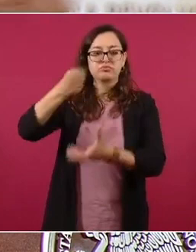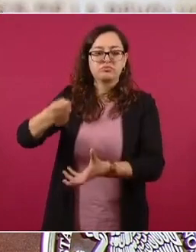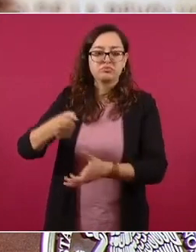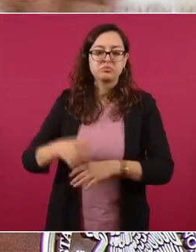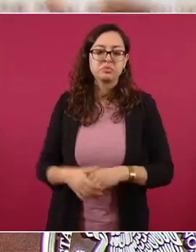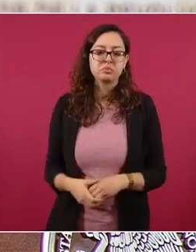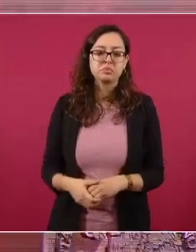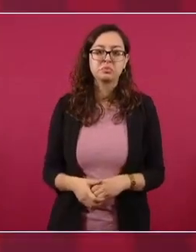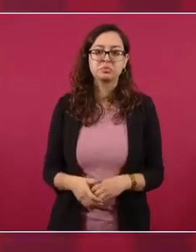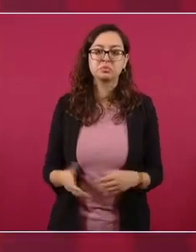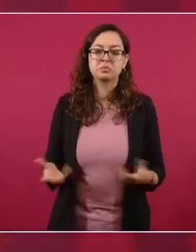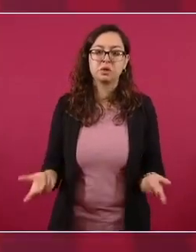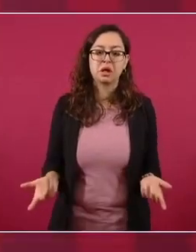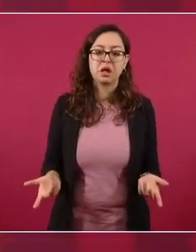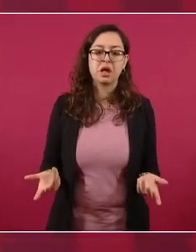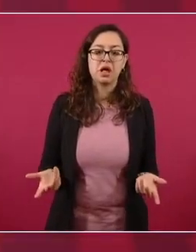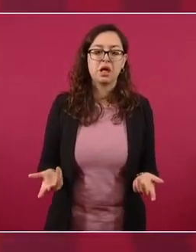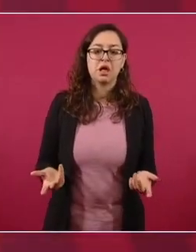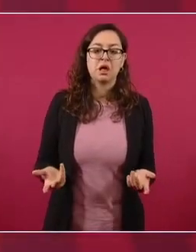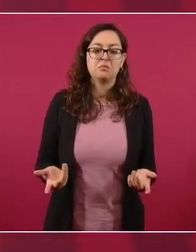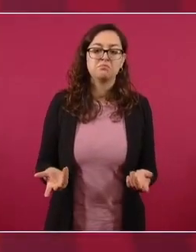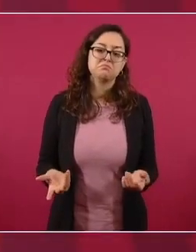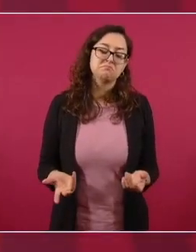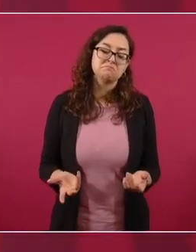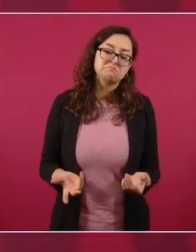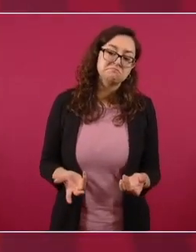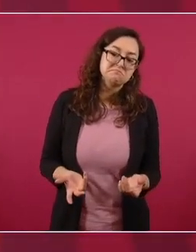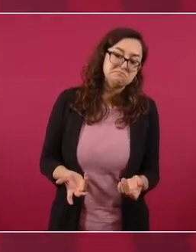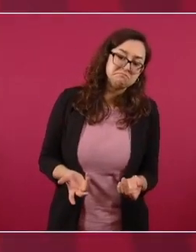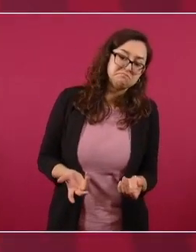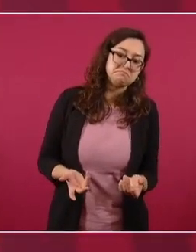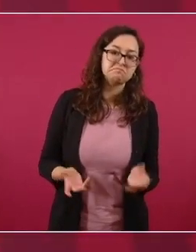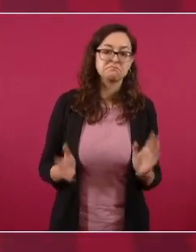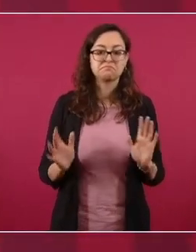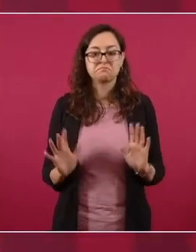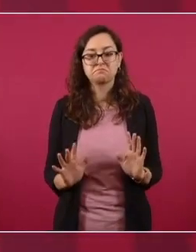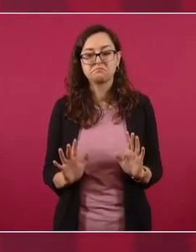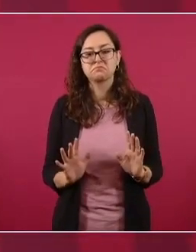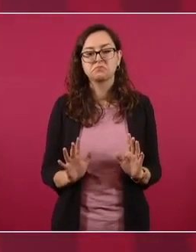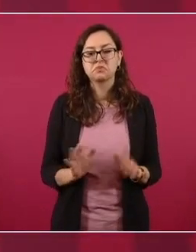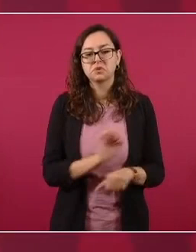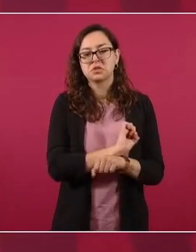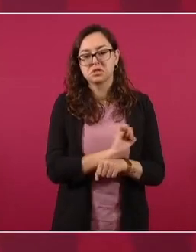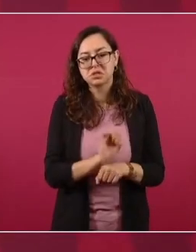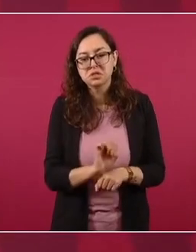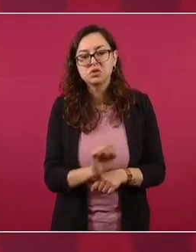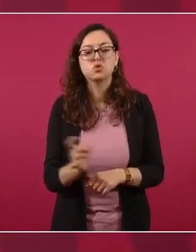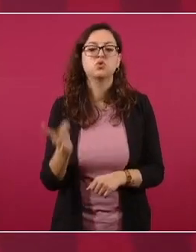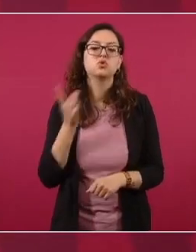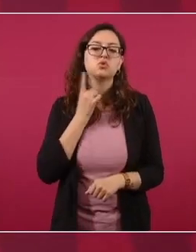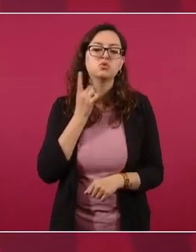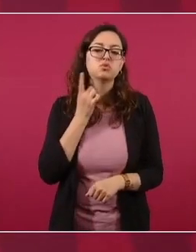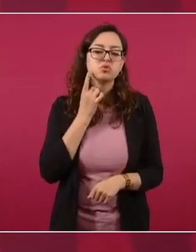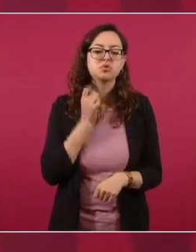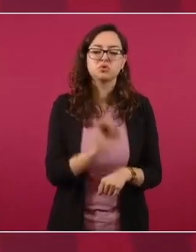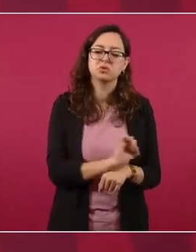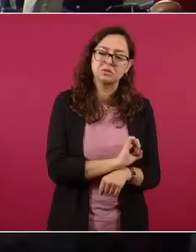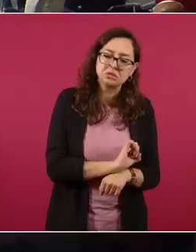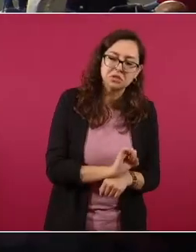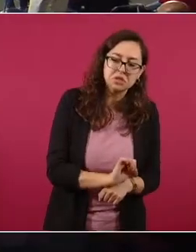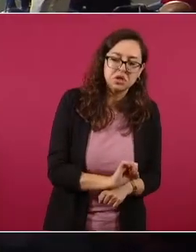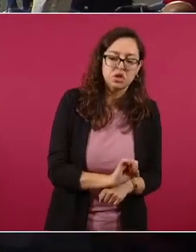si ahora sí que era de los comunes, no de los lores,